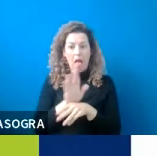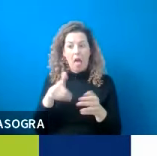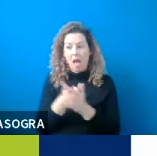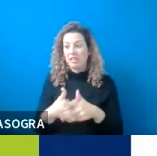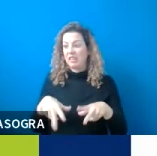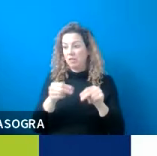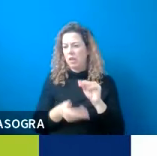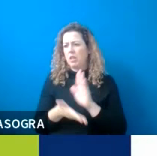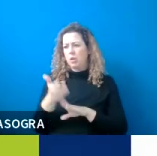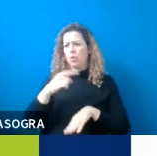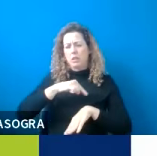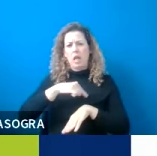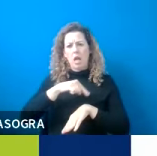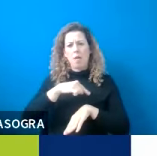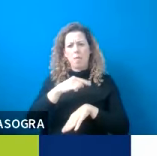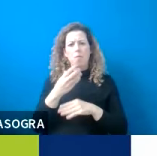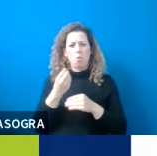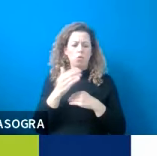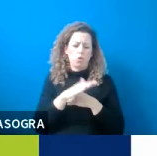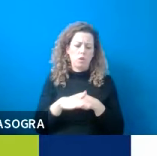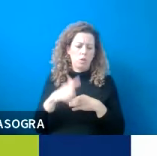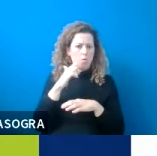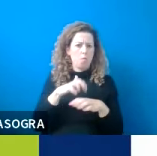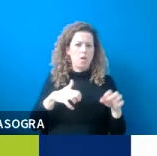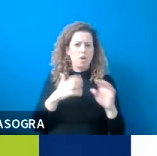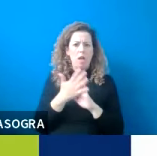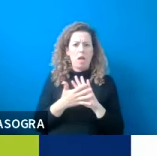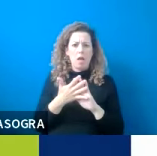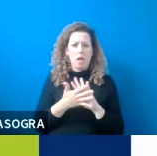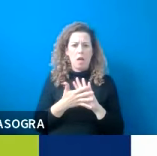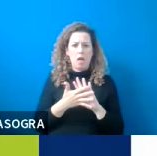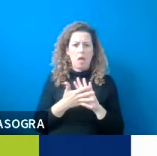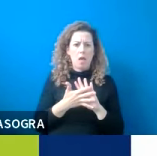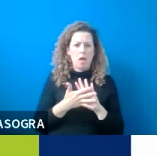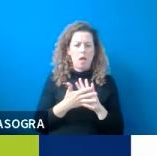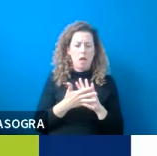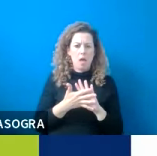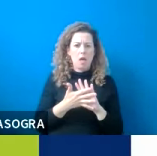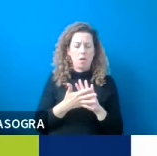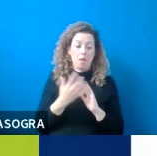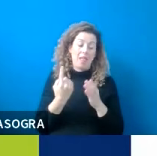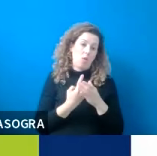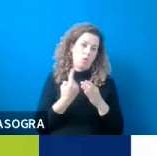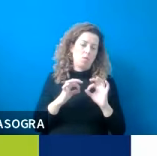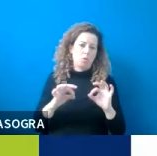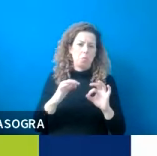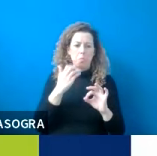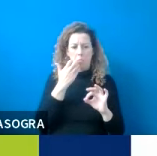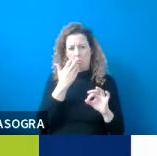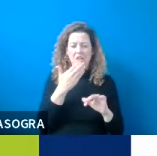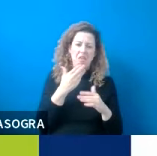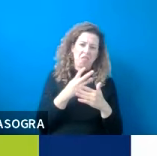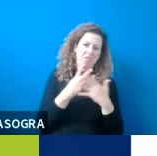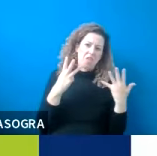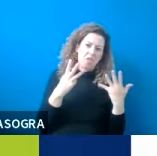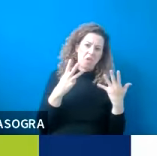durante mucho tiempo. Muchos niños, la mayor parte de niños, cuando hablamos de autismo concretamente, entre los 18